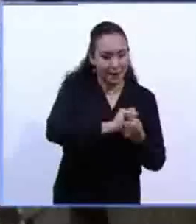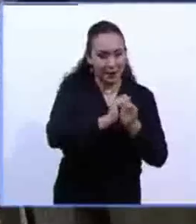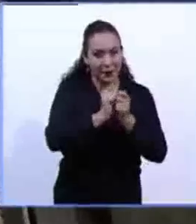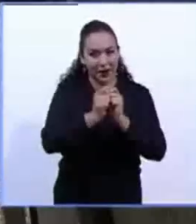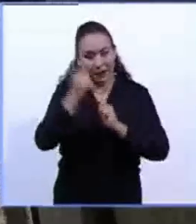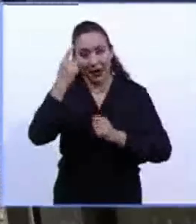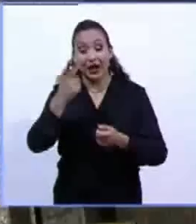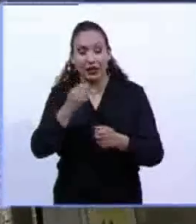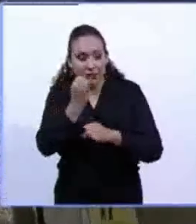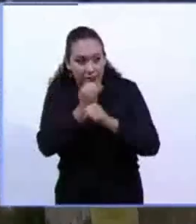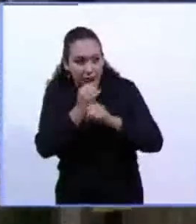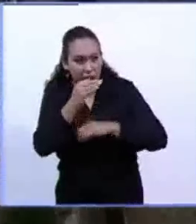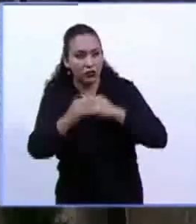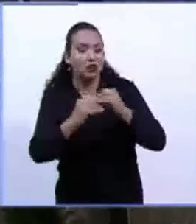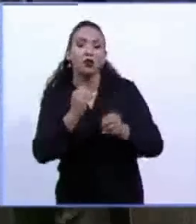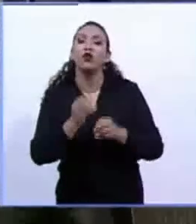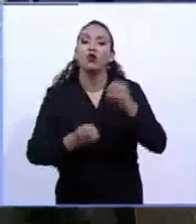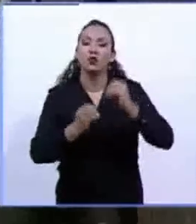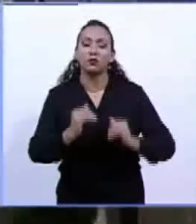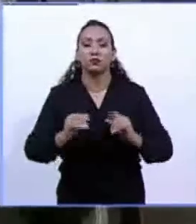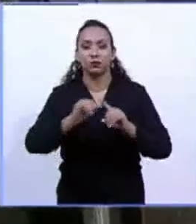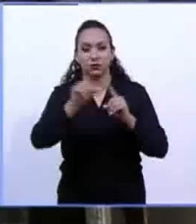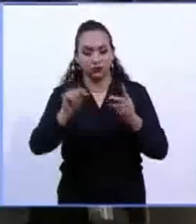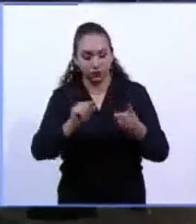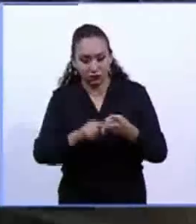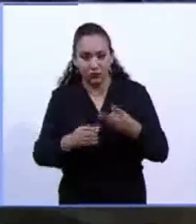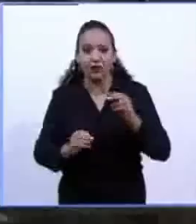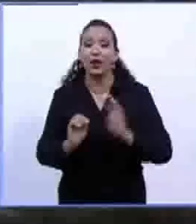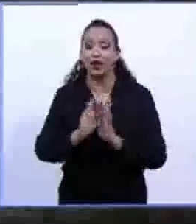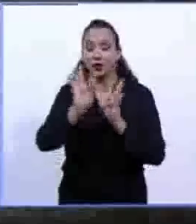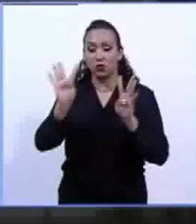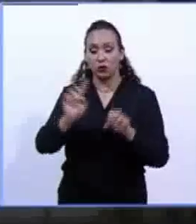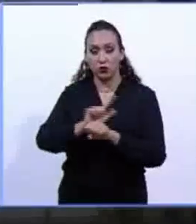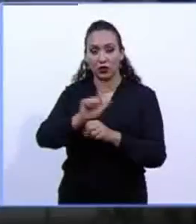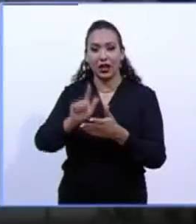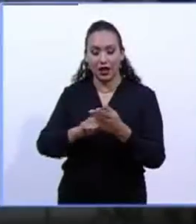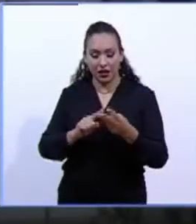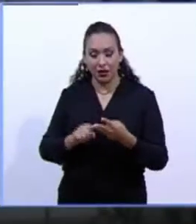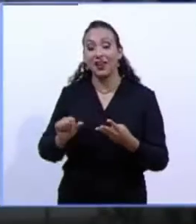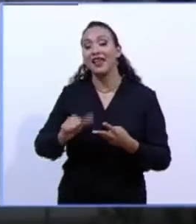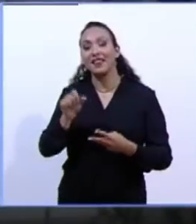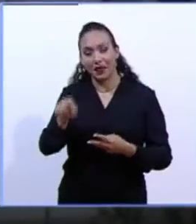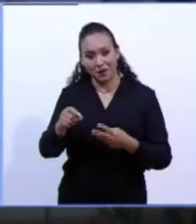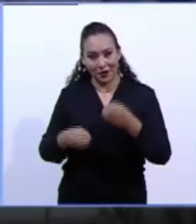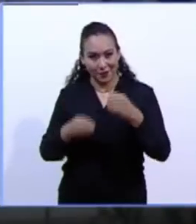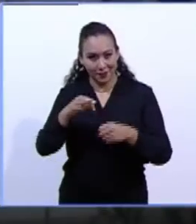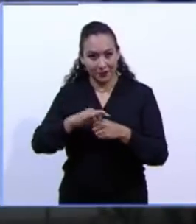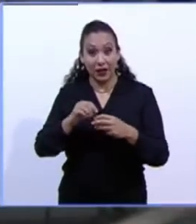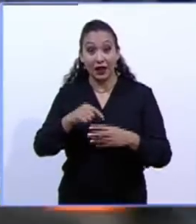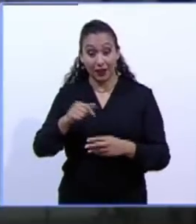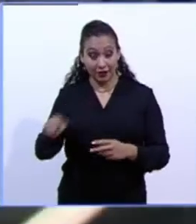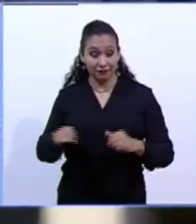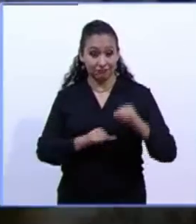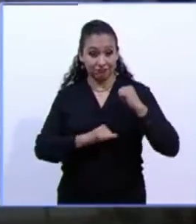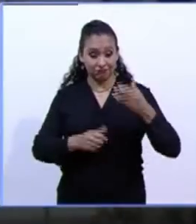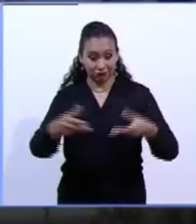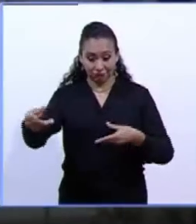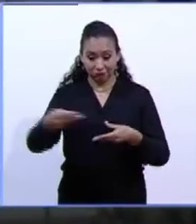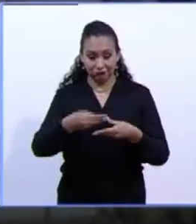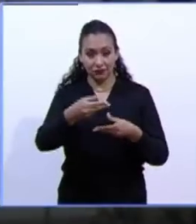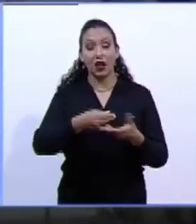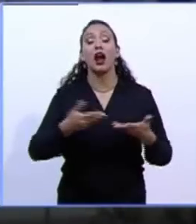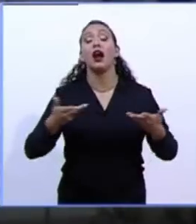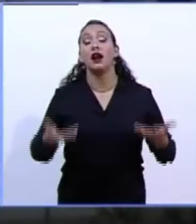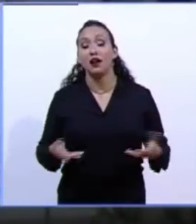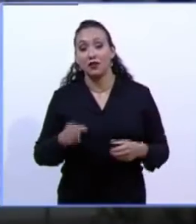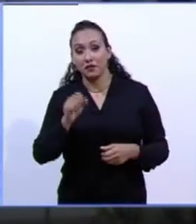de la Suprema Corte, el Consejo de la Judicatura Federal y el Tribunal Electoral. Tanto la Suprema Corte como el Consejo de la